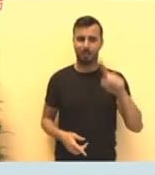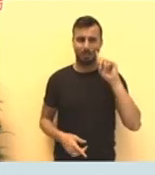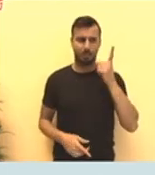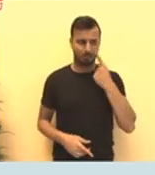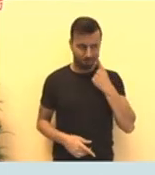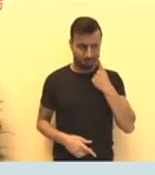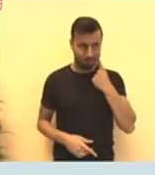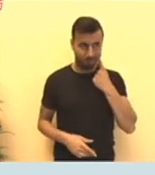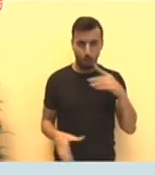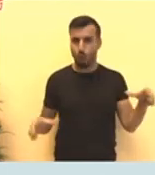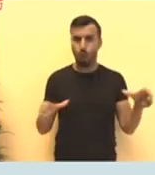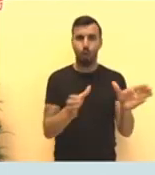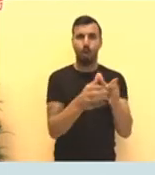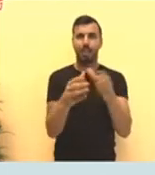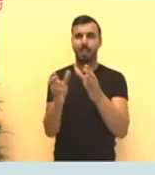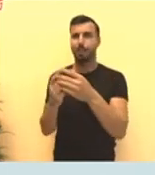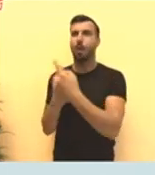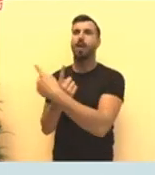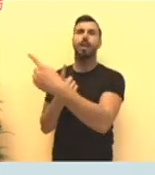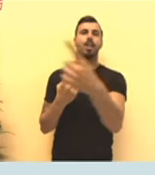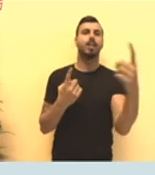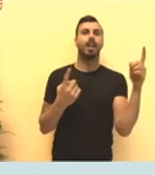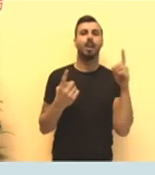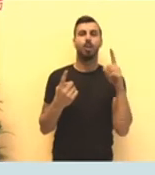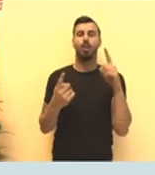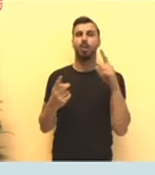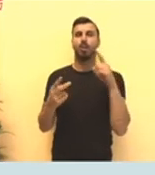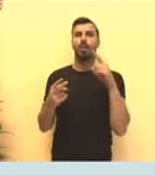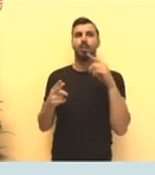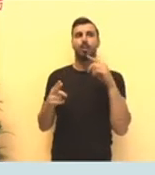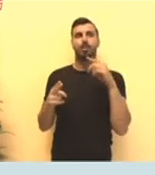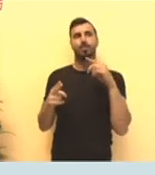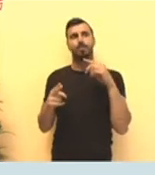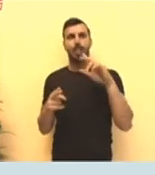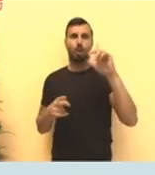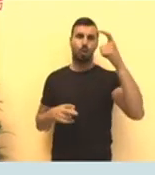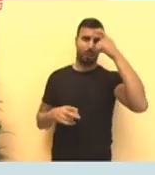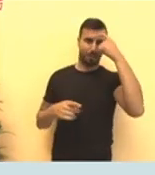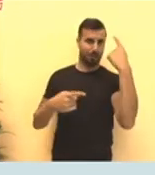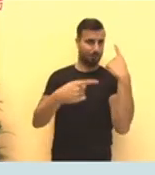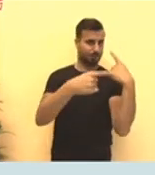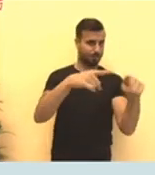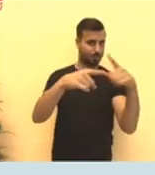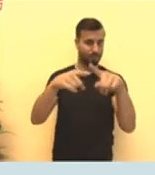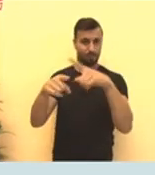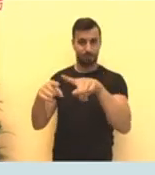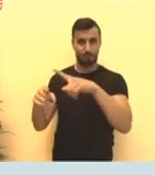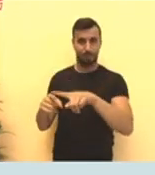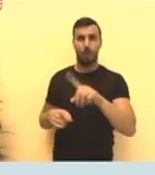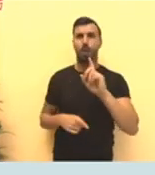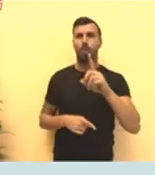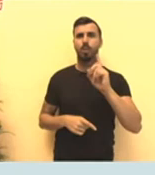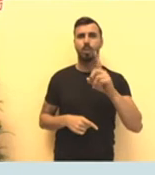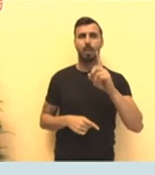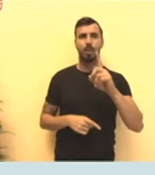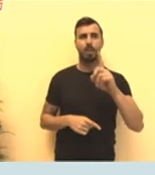que todos los colectivos tienen su propia terminología, que sale del propio colectivo. El único colectivo que no lo tenía